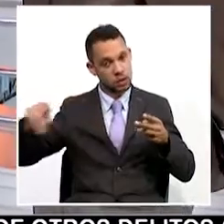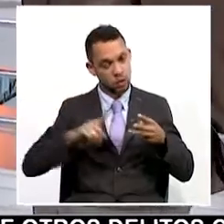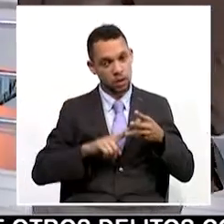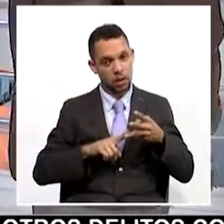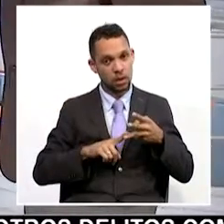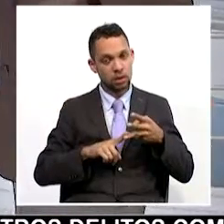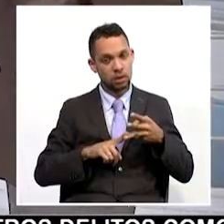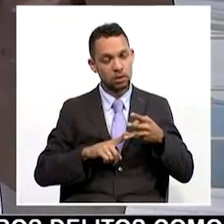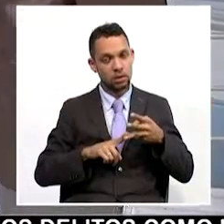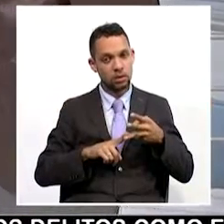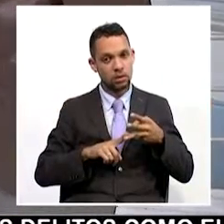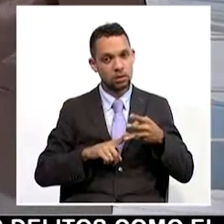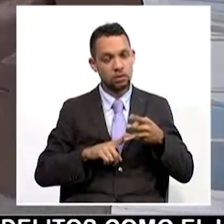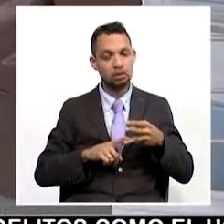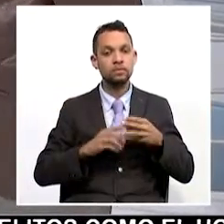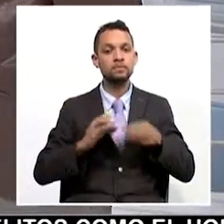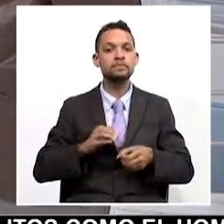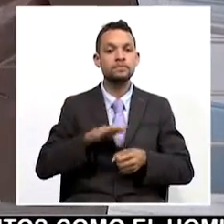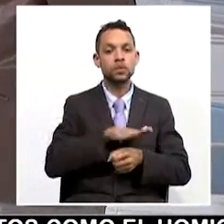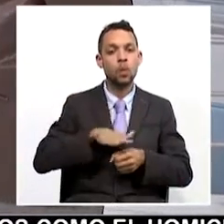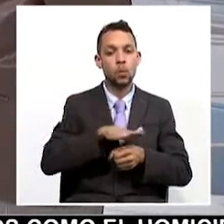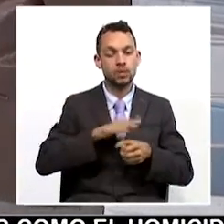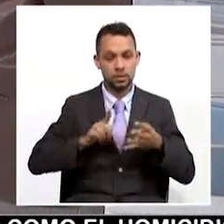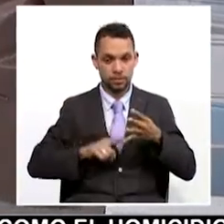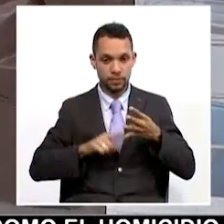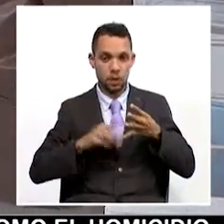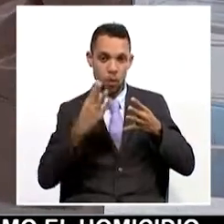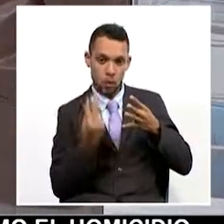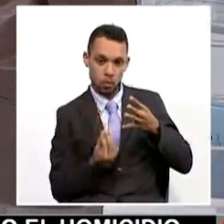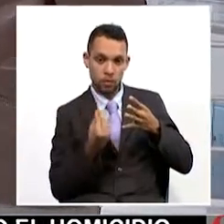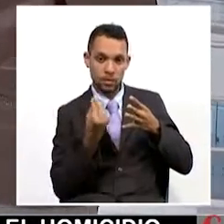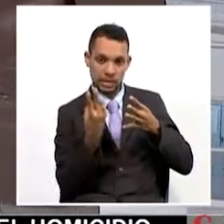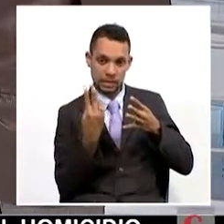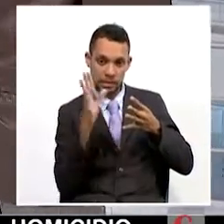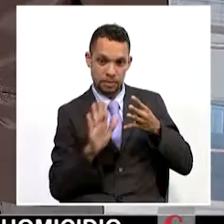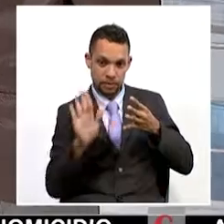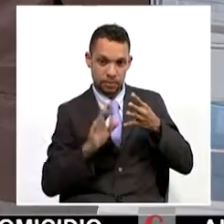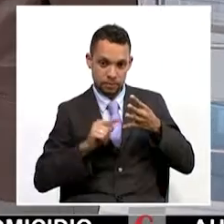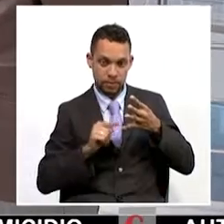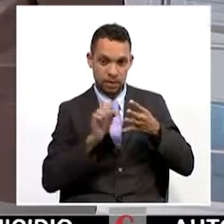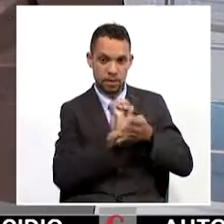tercero tenemos Cundinamarca y cuarto el Eje Cafetero. El Eje Cafetero recibe